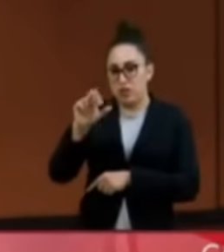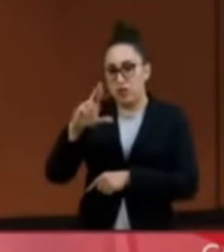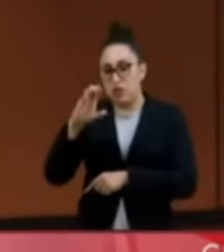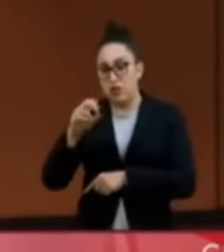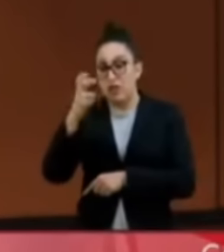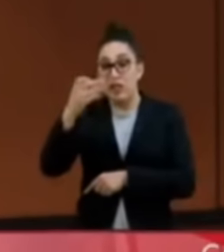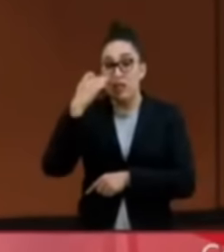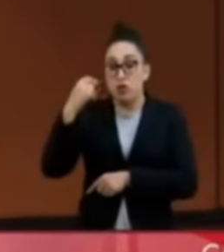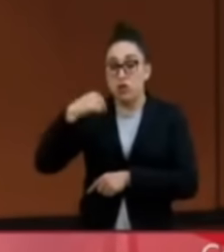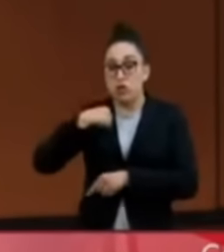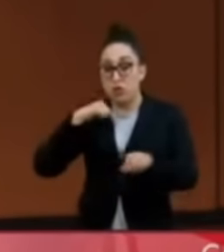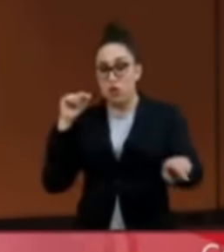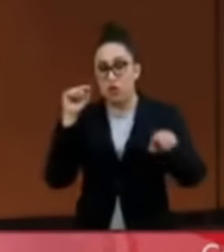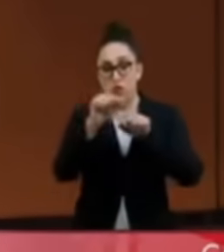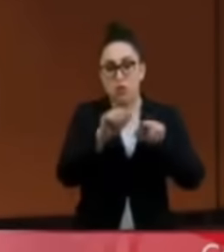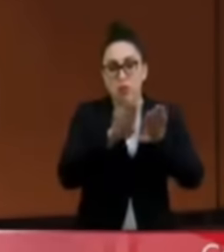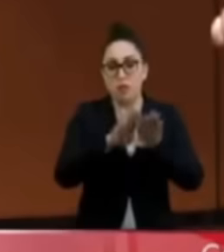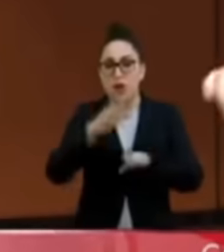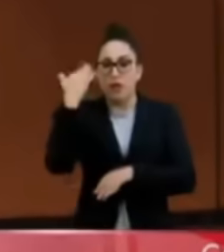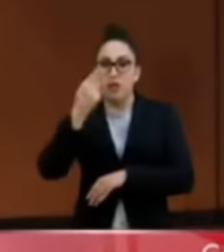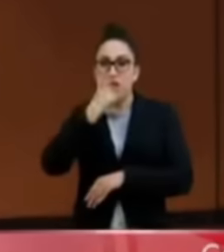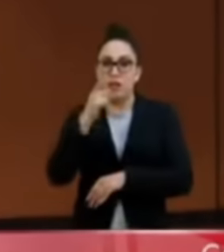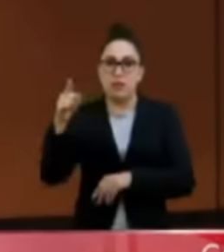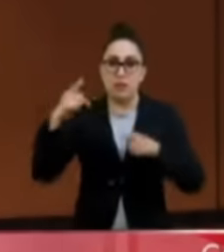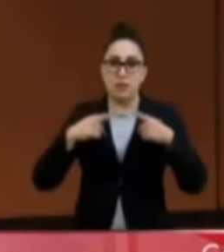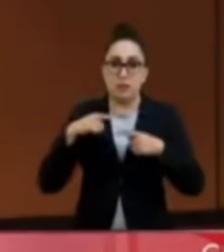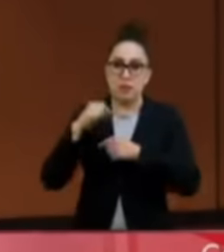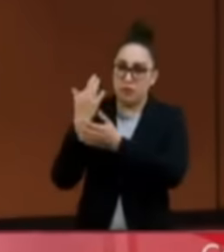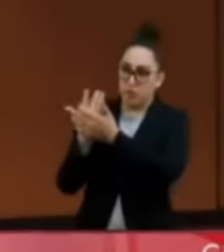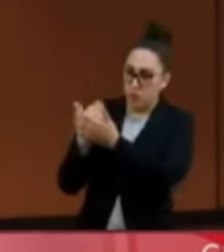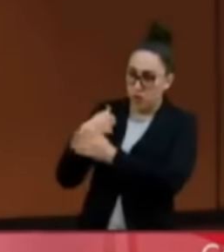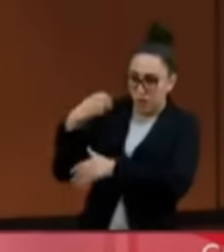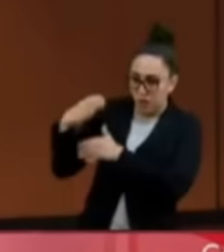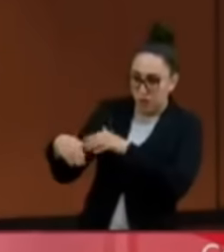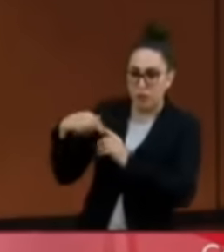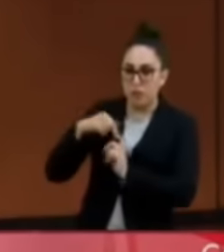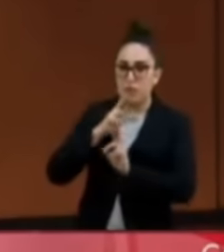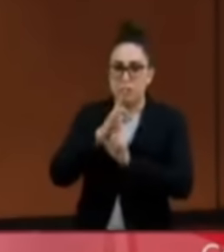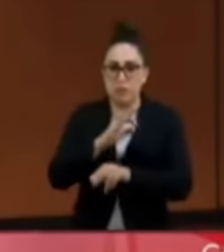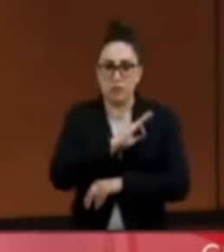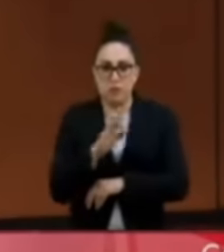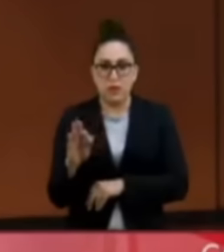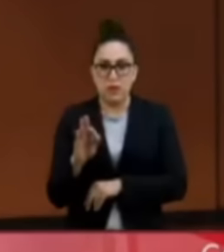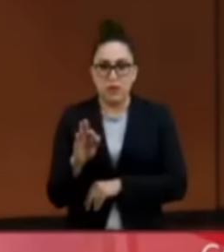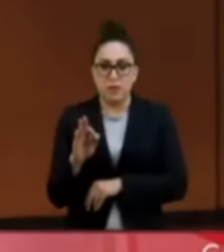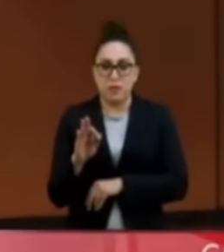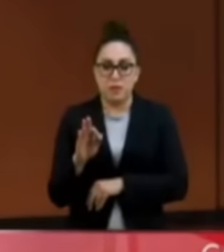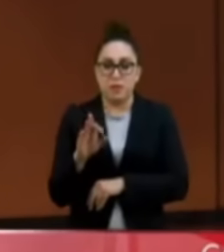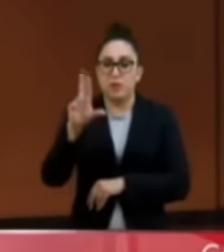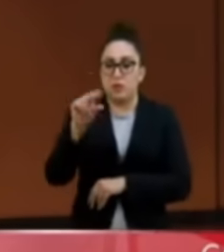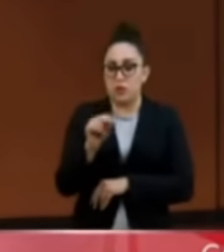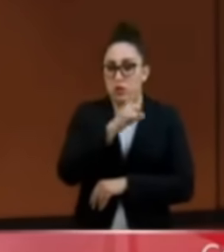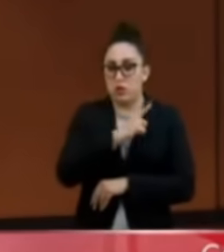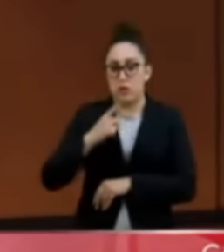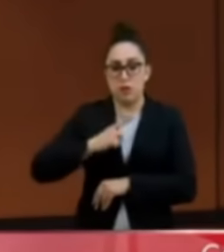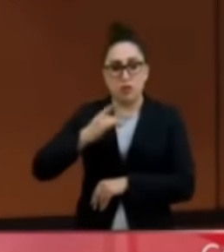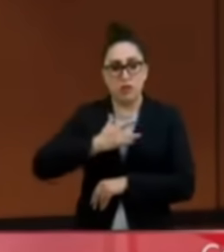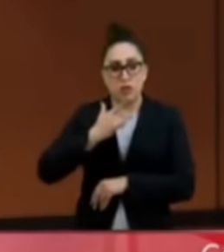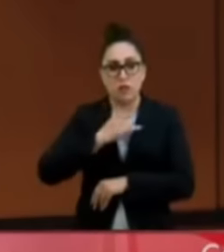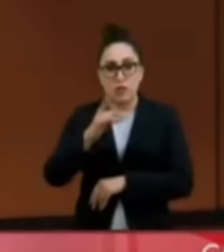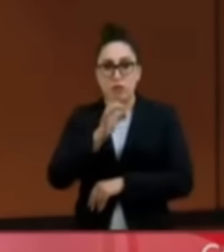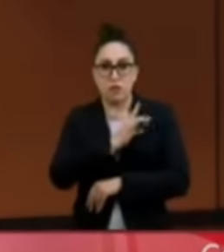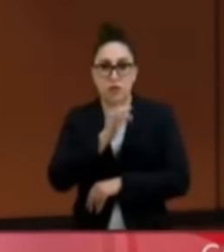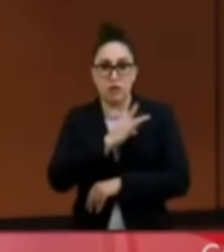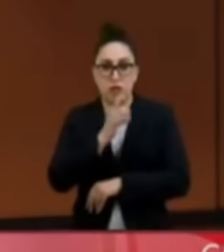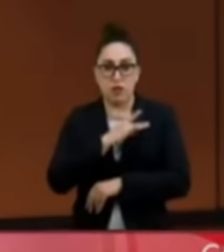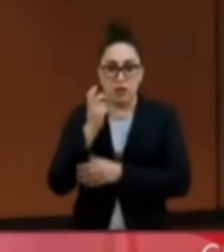le digo ahora lo que decía nuestro Francisco Zarco. Decía, y permítame culminar con esto, presidente. Sí, termine. No hay que temer que, aprobado el